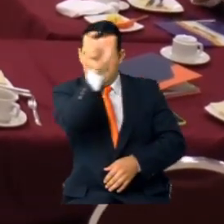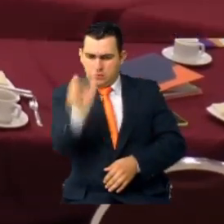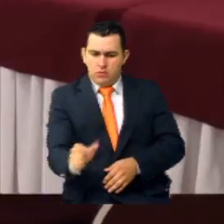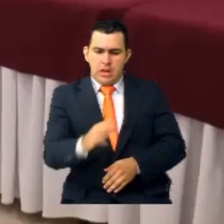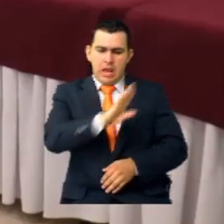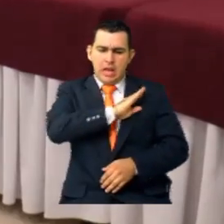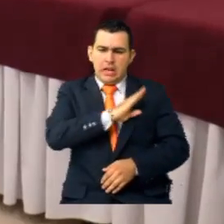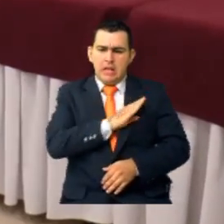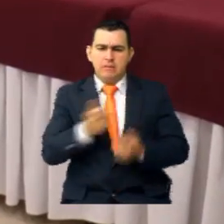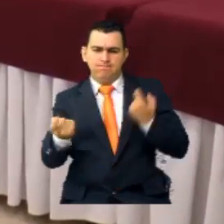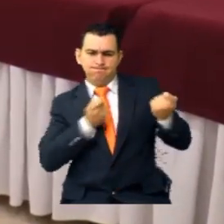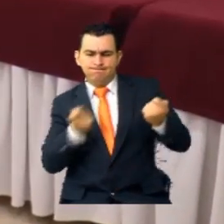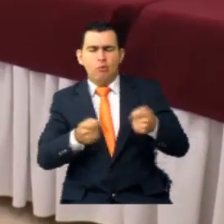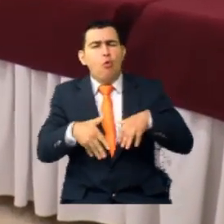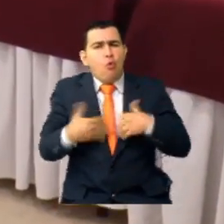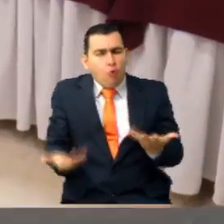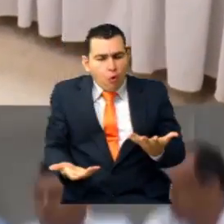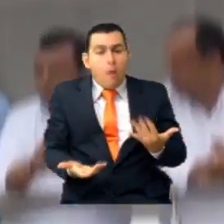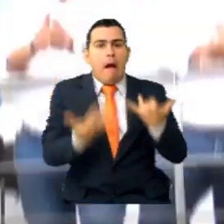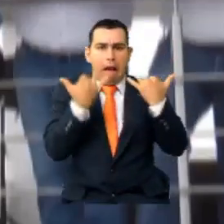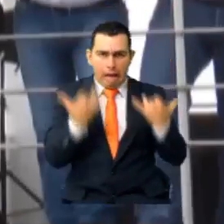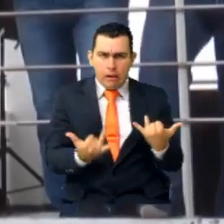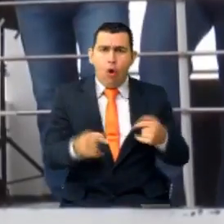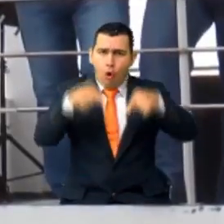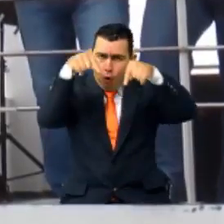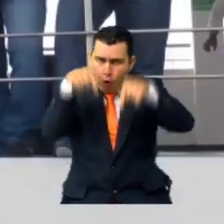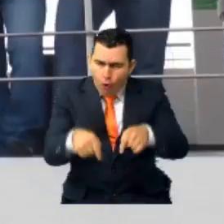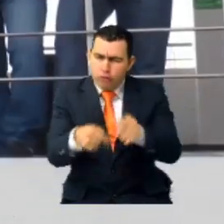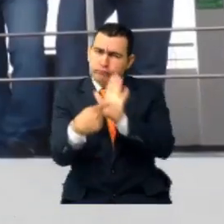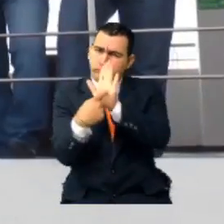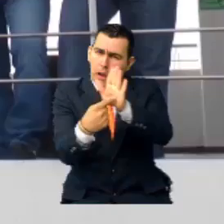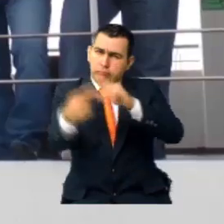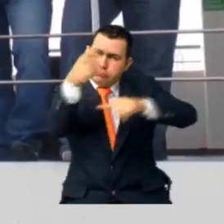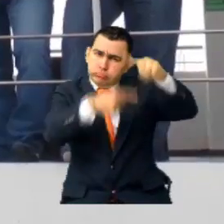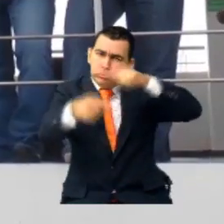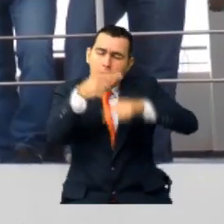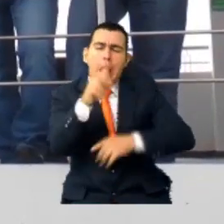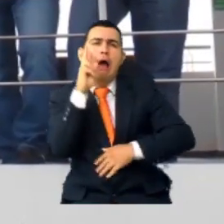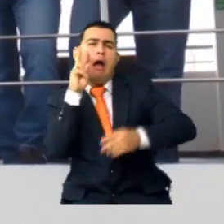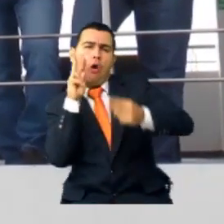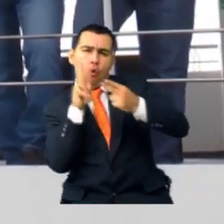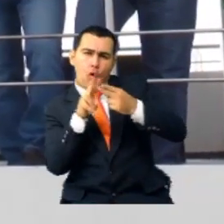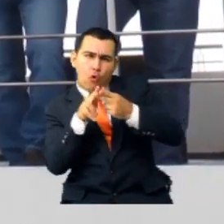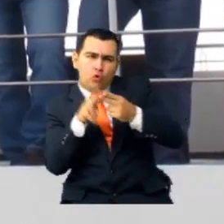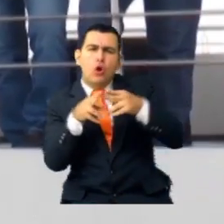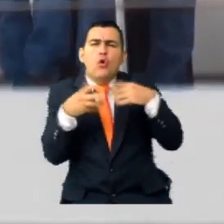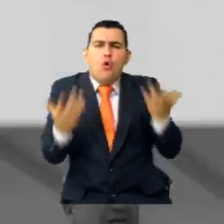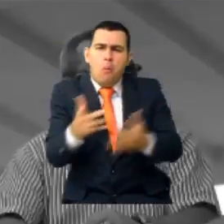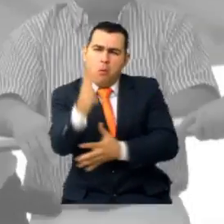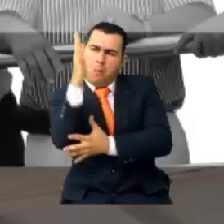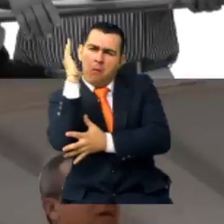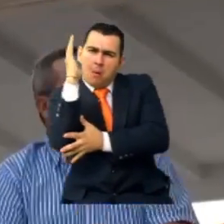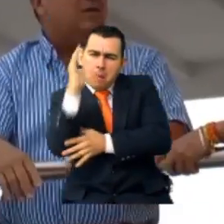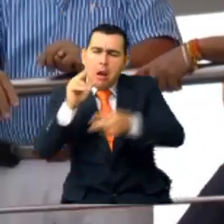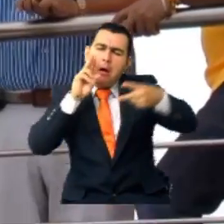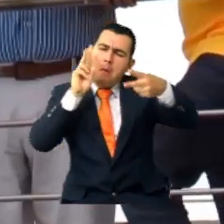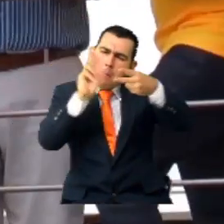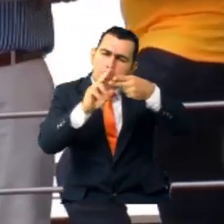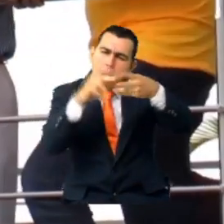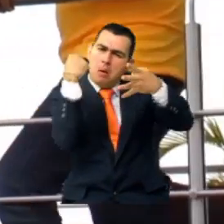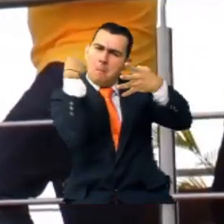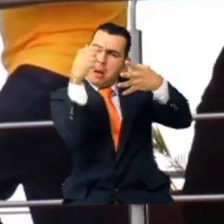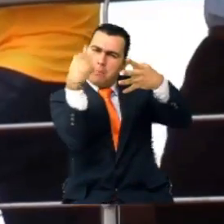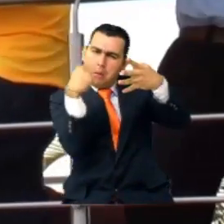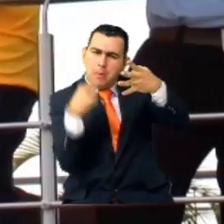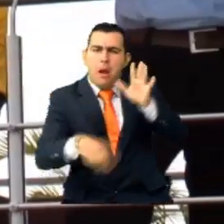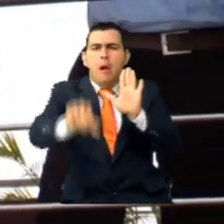Barranca Bermeja. Hoy es el momento para conocer de cerca todas las opciones y sus propuestas. Ellos son quienes a partir de este instante están bajo